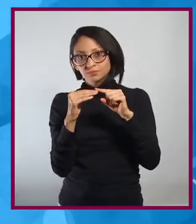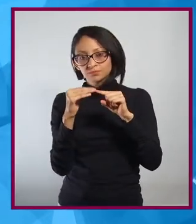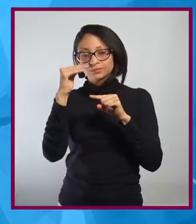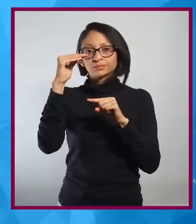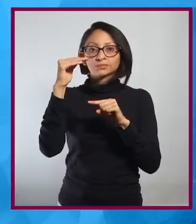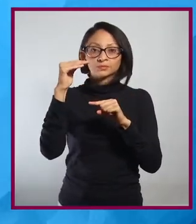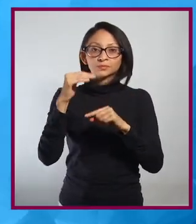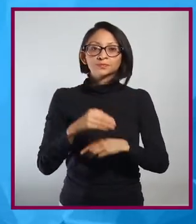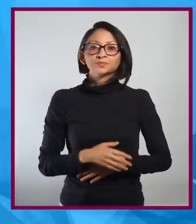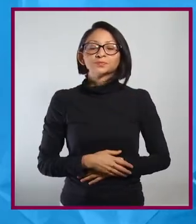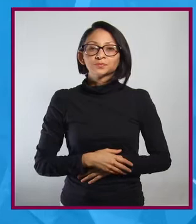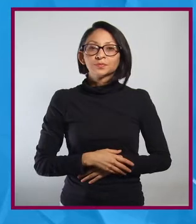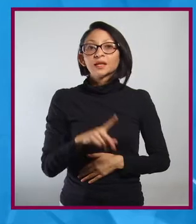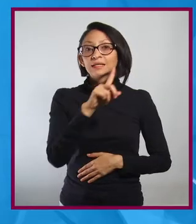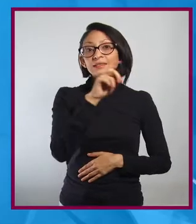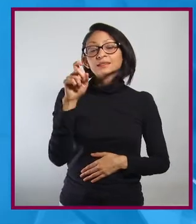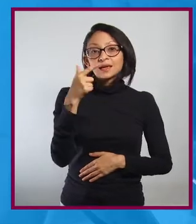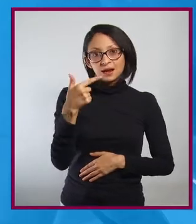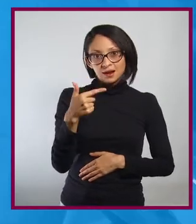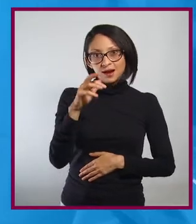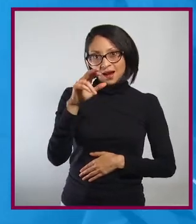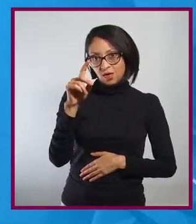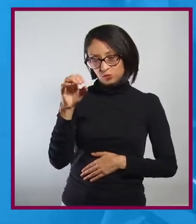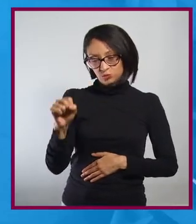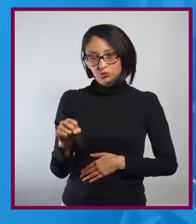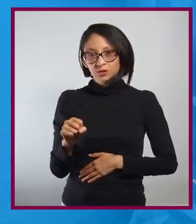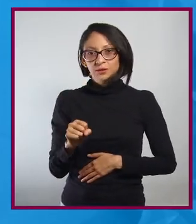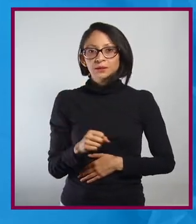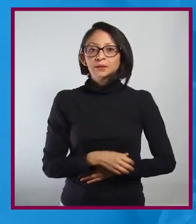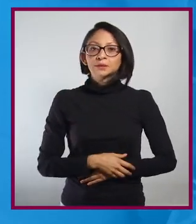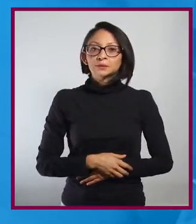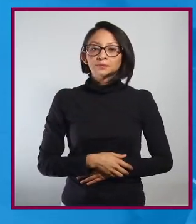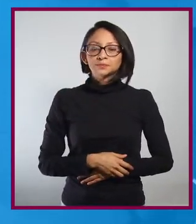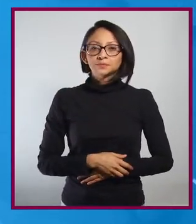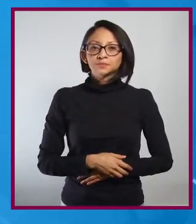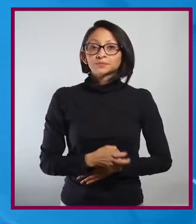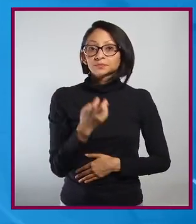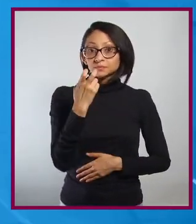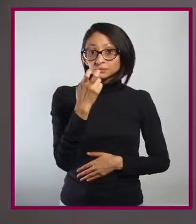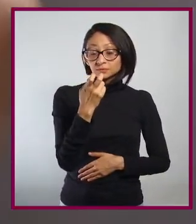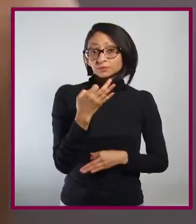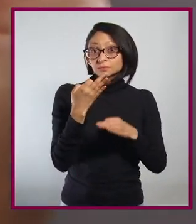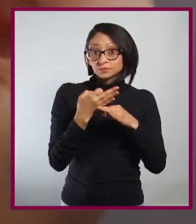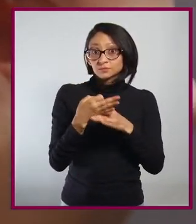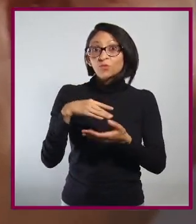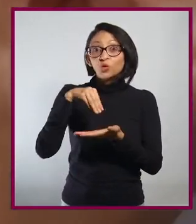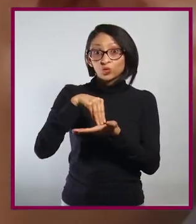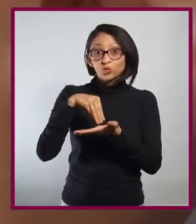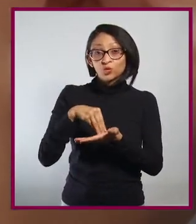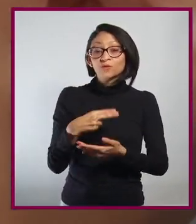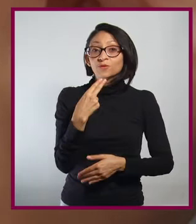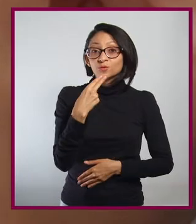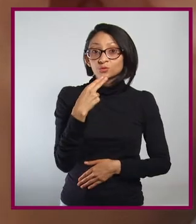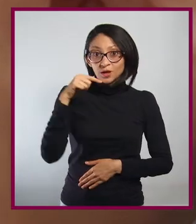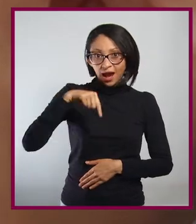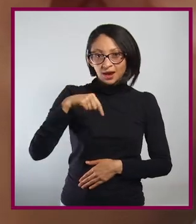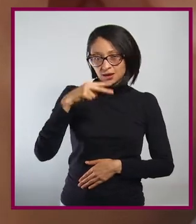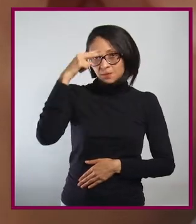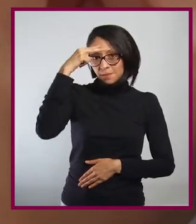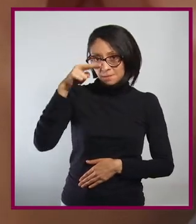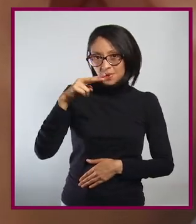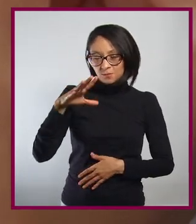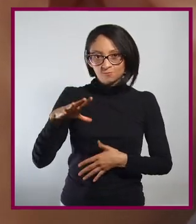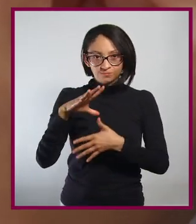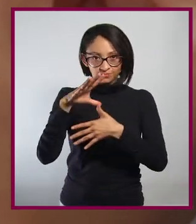Celsius, el punto de congelación, hasta 100 grados, el punto de ebullición, y es la que usamos en México